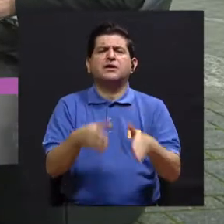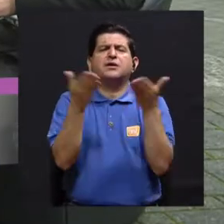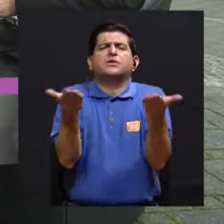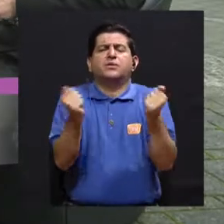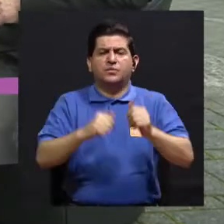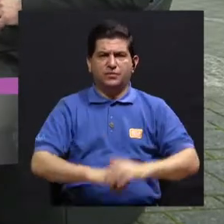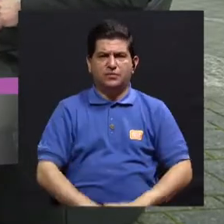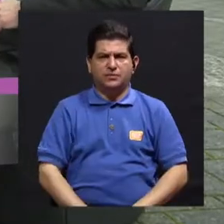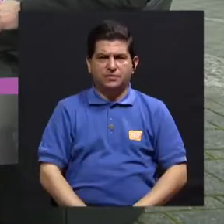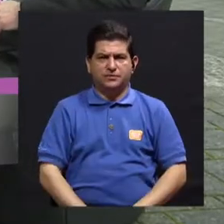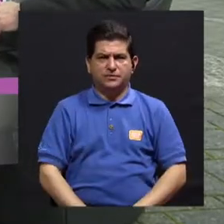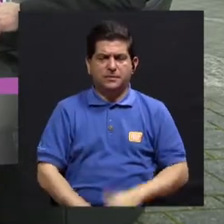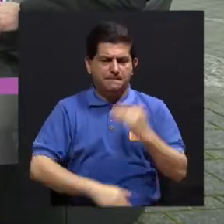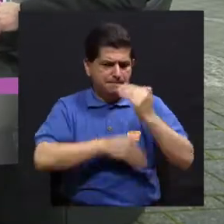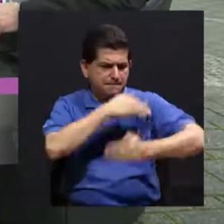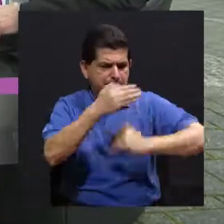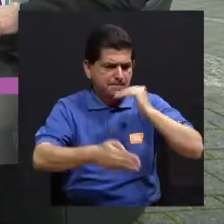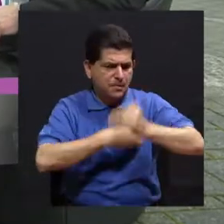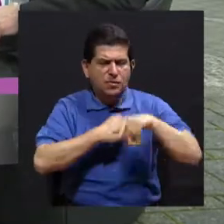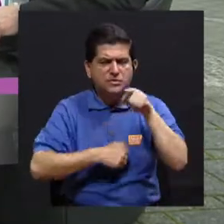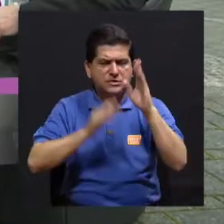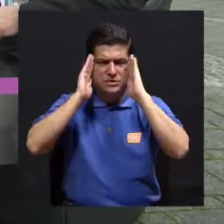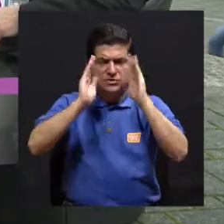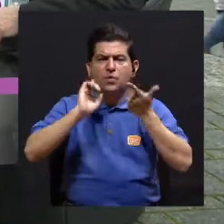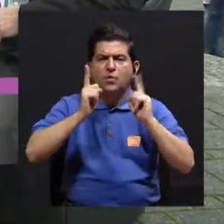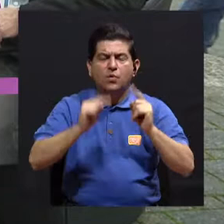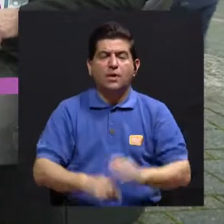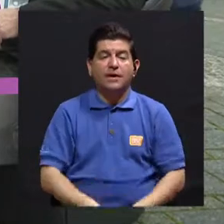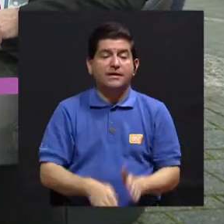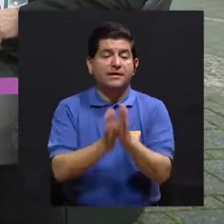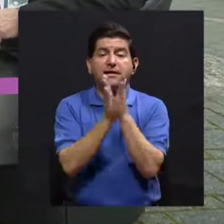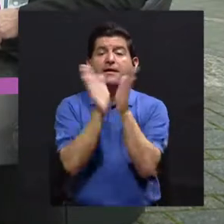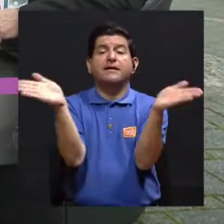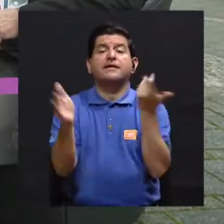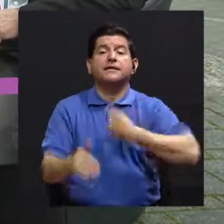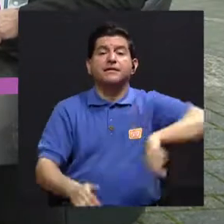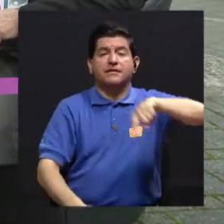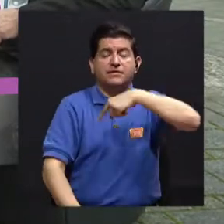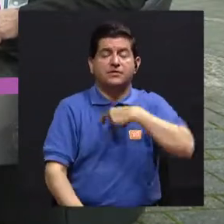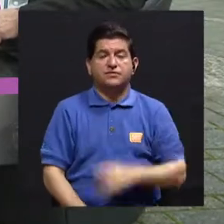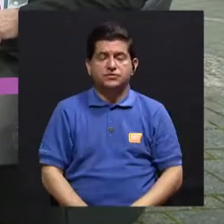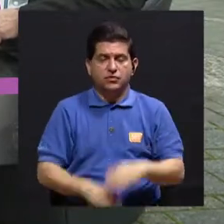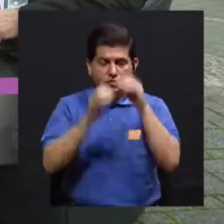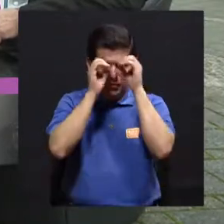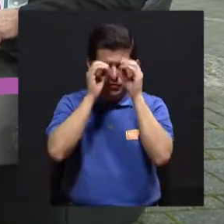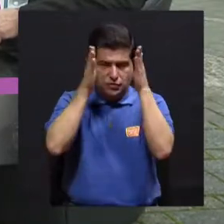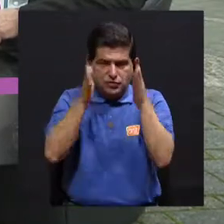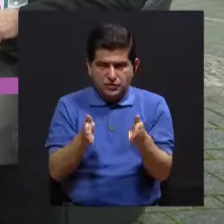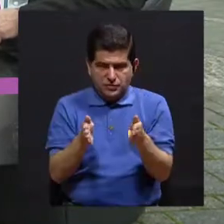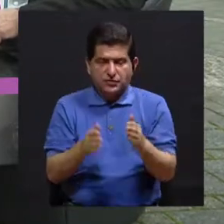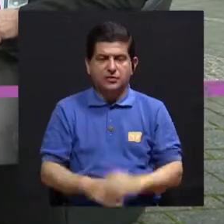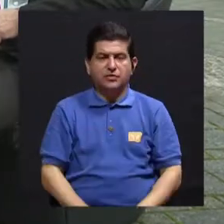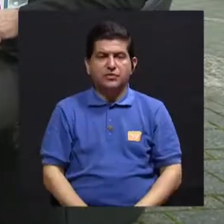manejan, cuál es el manejo que se les da a ellos. Claro, de manera general, pues nosotros como microbiólogos que somos, no estamos